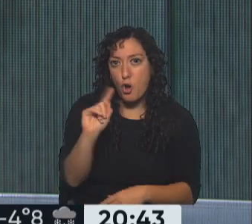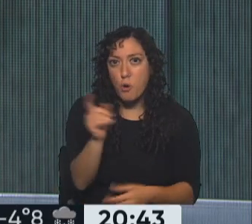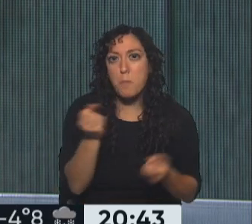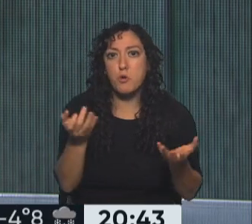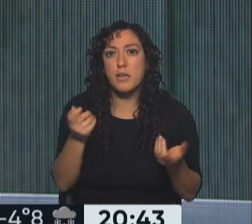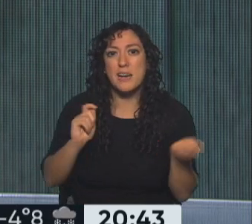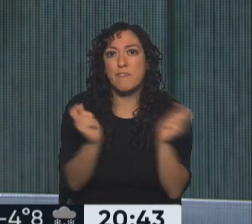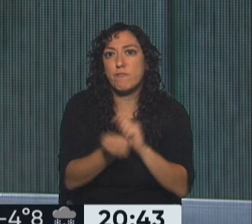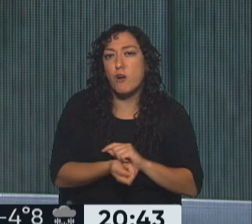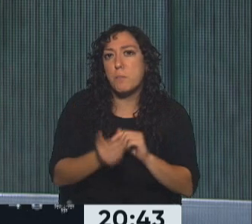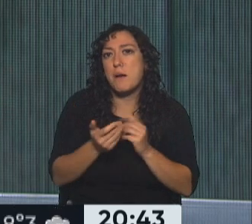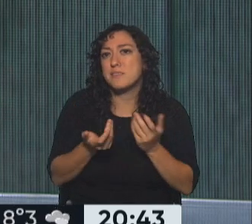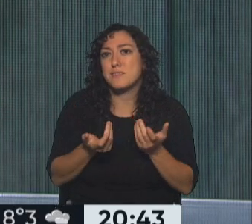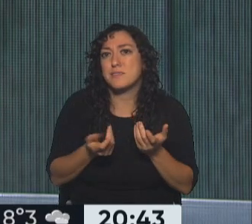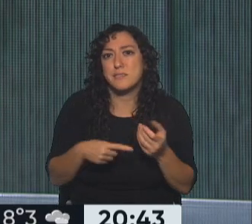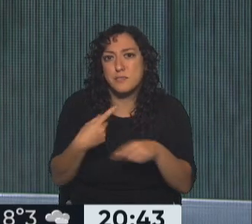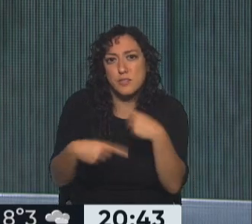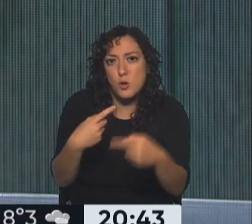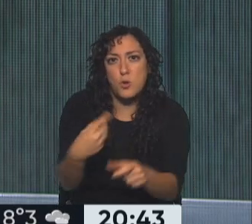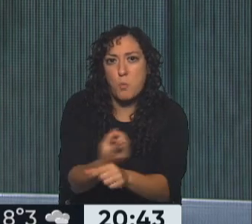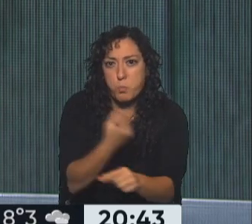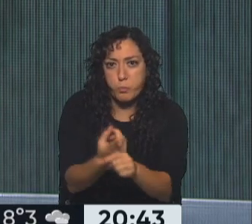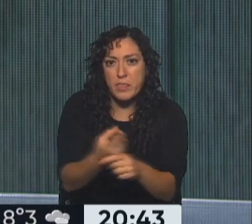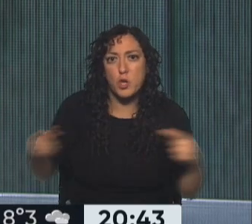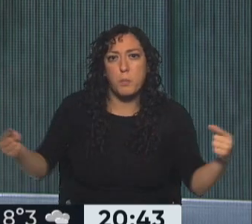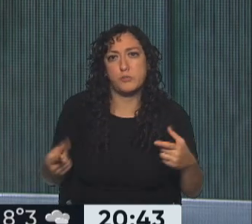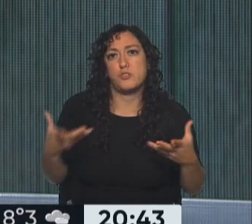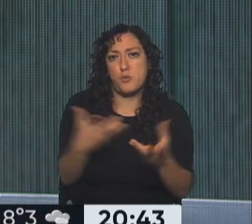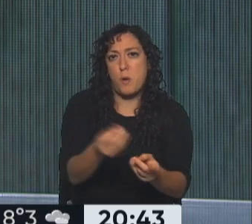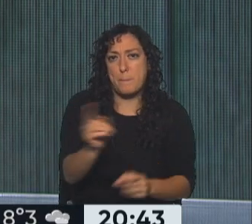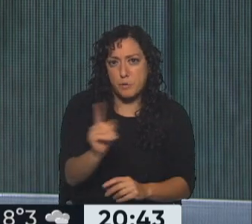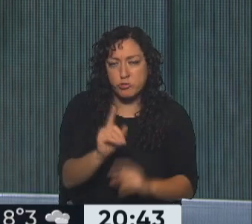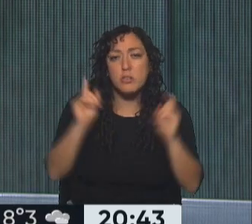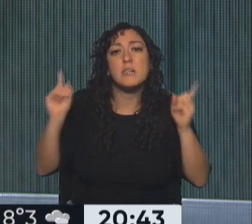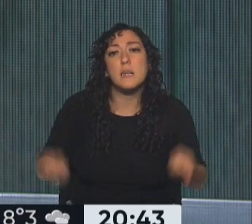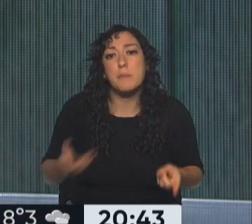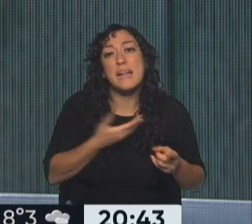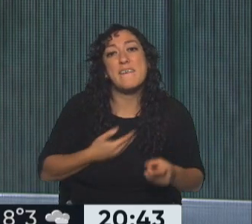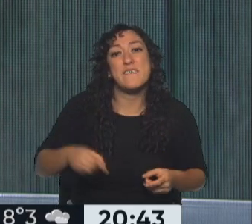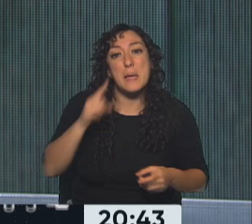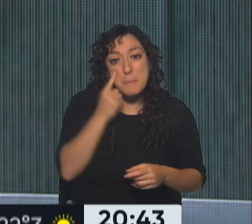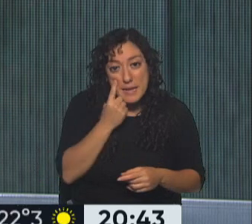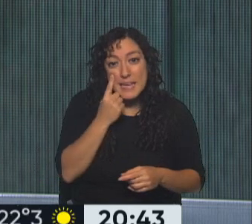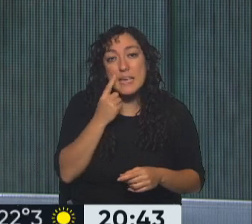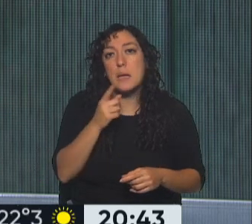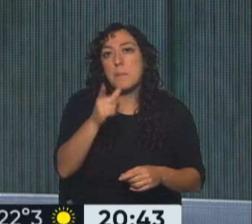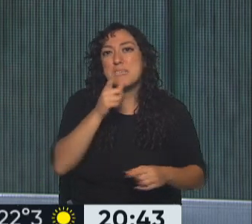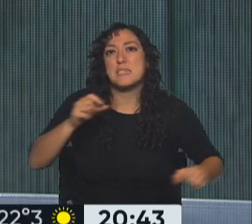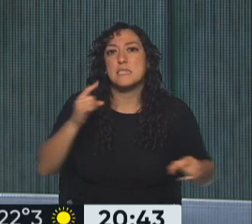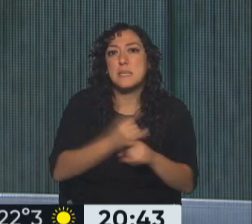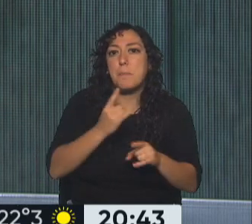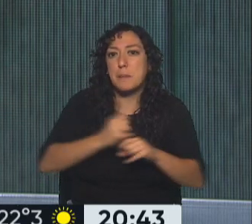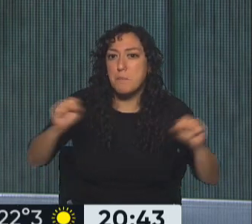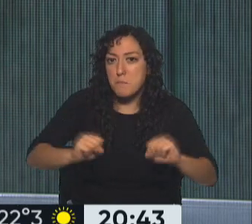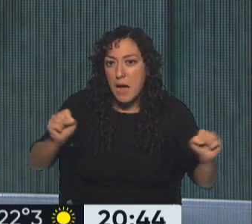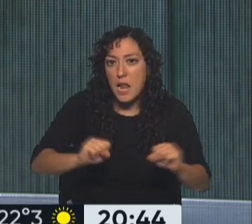serían sustentables, no tendrían el apoyo de la oposición y sobre todo el fondo, que siempre ha quedado como el malo de la película, no